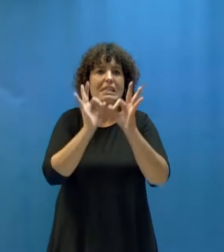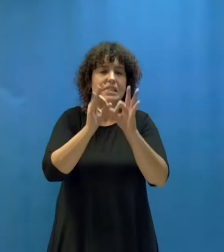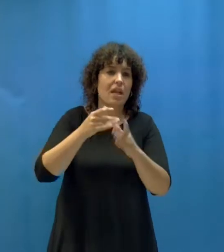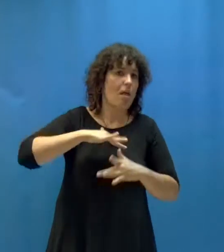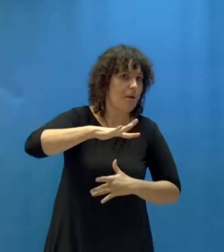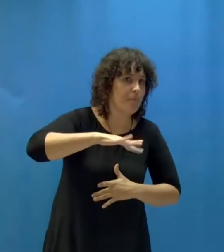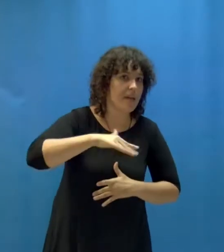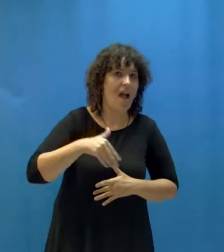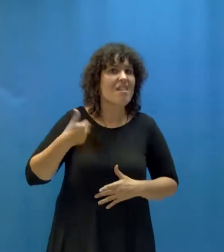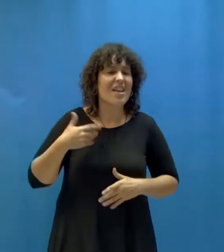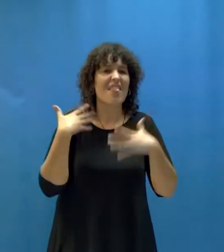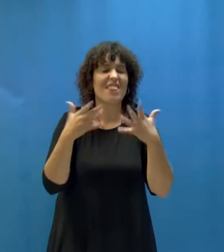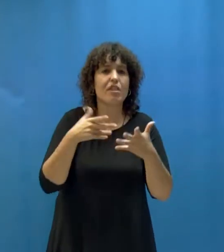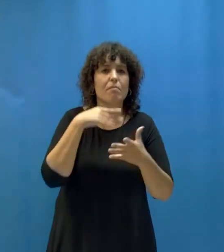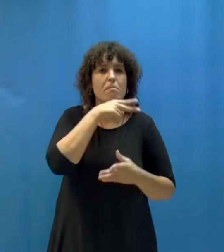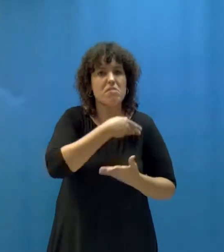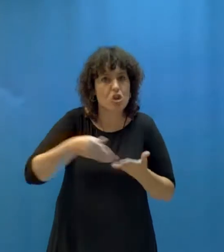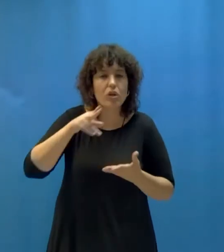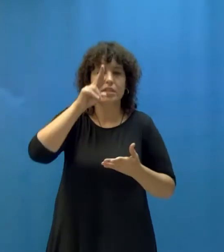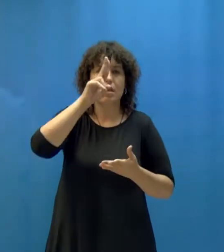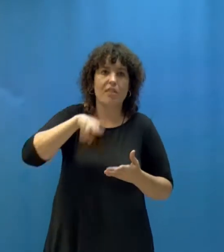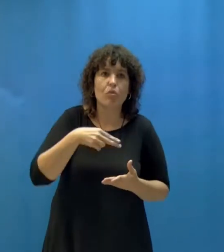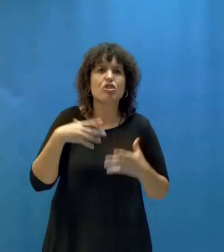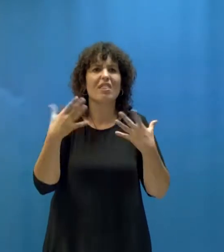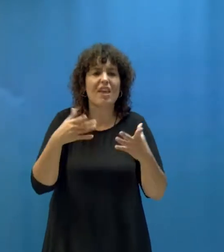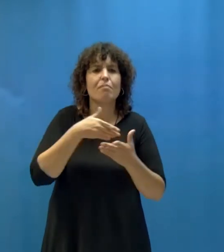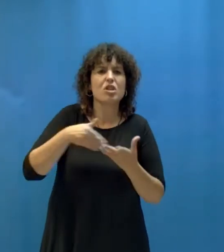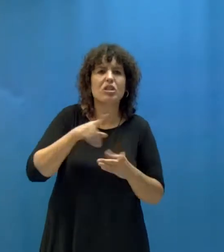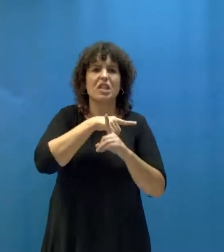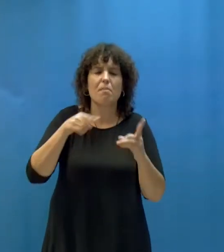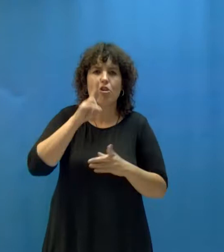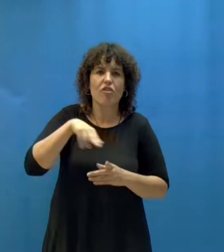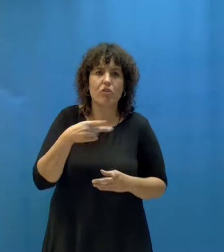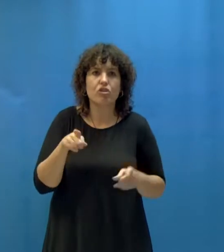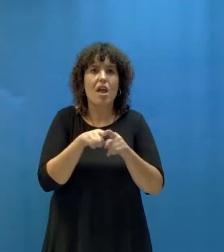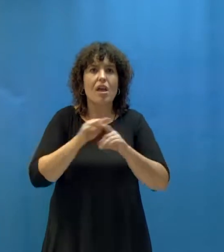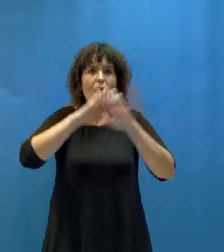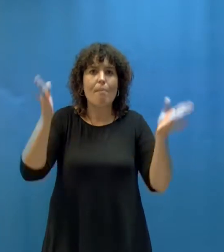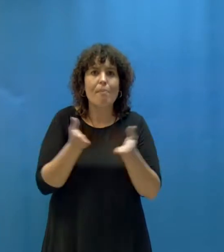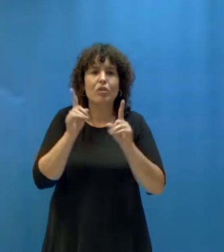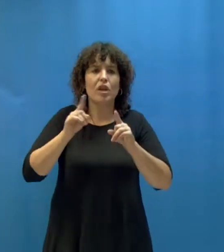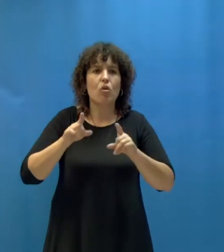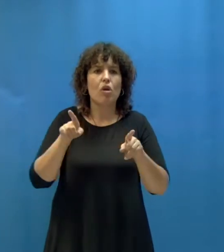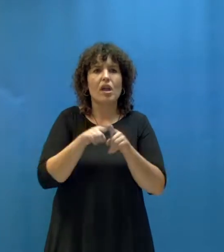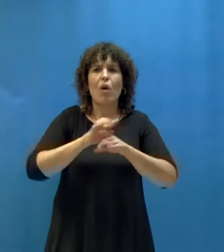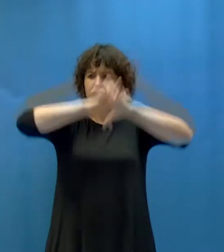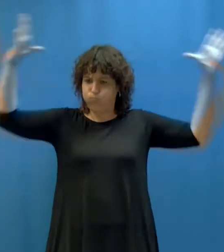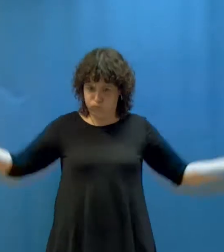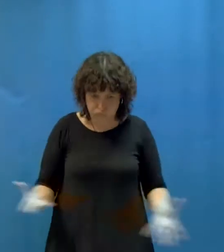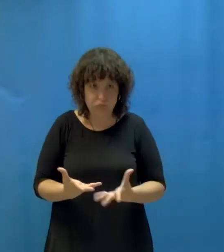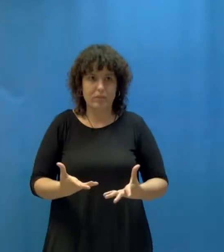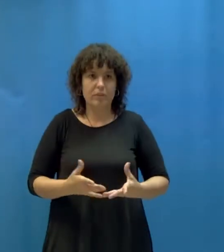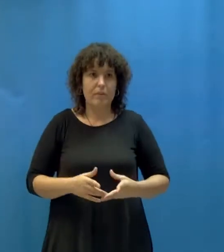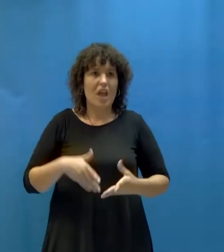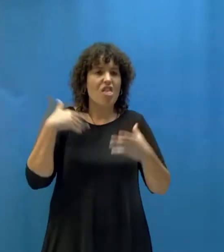10 millones de euros, ya van ustedes por 10 millones y medio de euros. Eso ya no es una pelota, ahora ya es un zeppelin. 10 millones y medio de